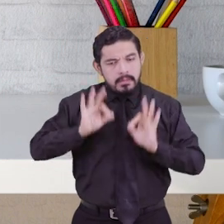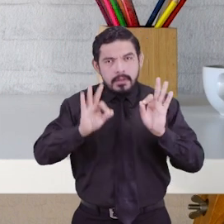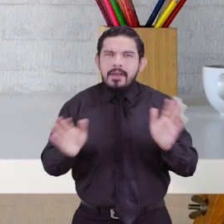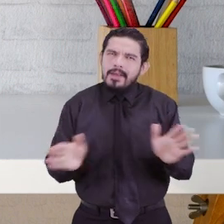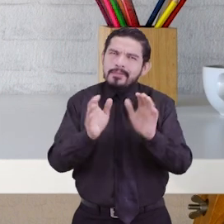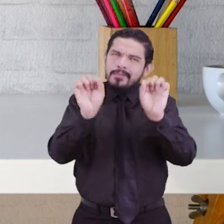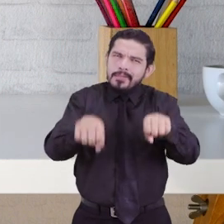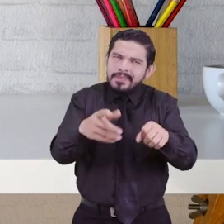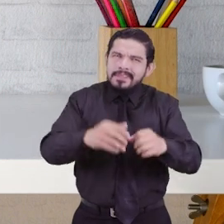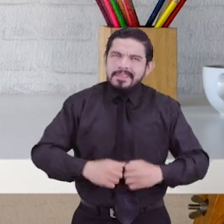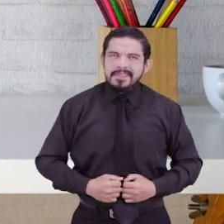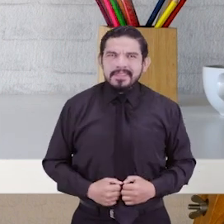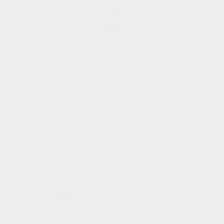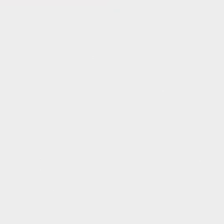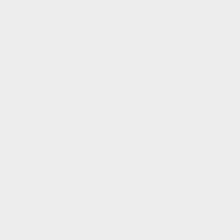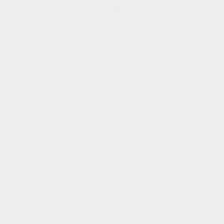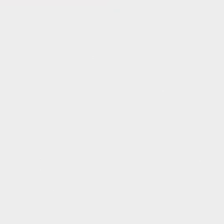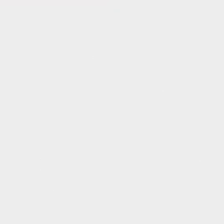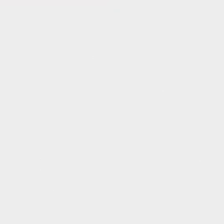Por lo tanto, ánimo, tú puedes.